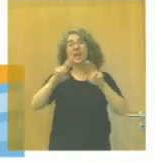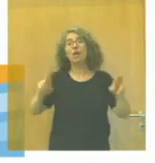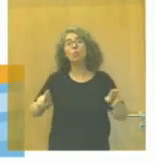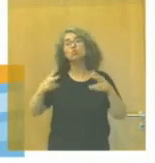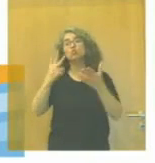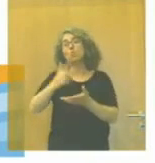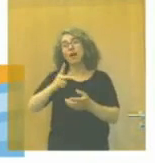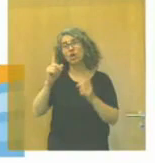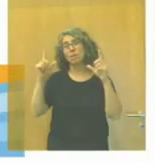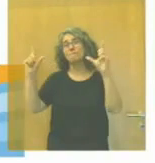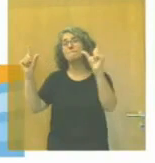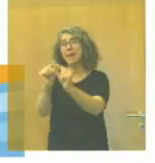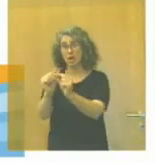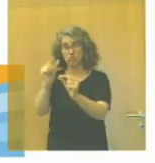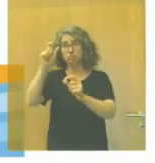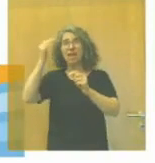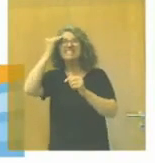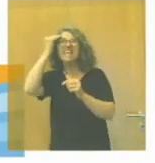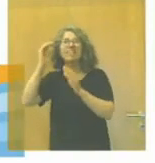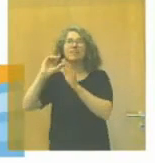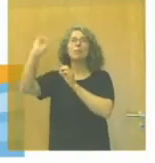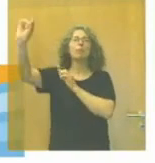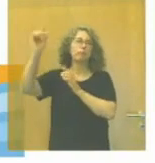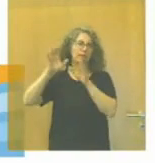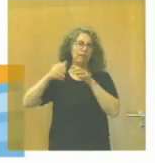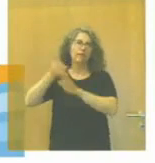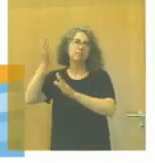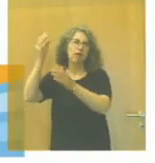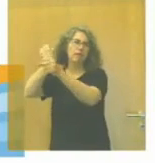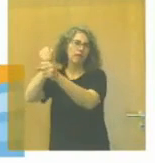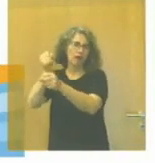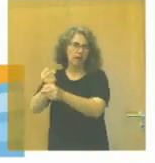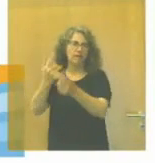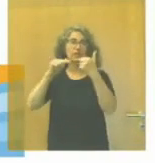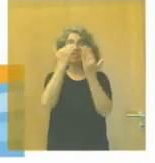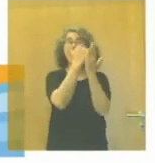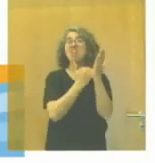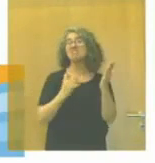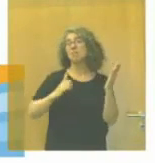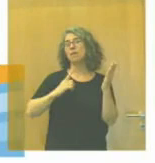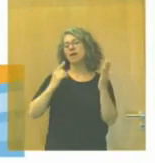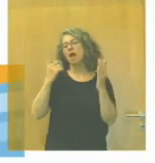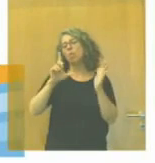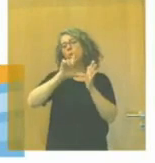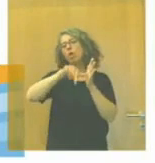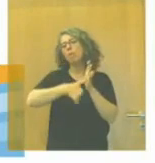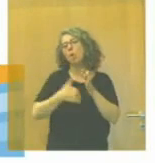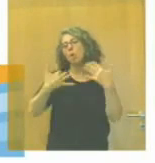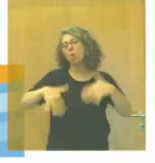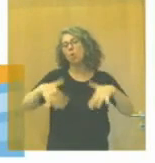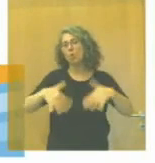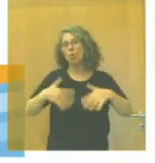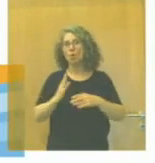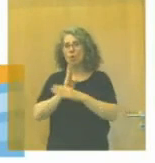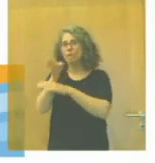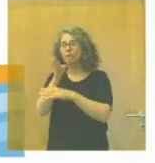más escasos, ¿no? Y eso implica que muchas veces el tiempo de espera se hace demasiado prolongado y sobre todo